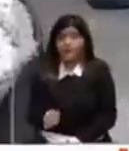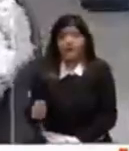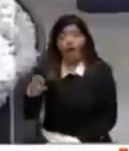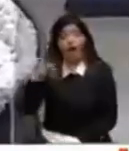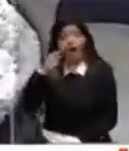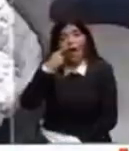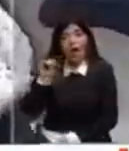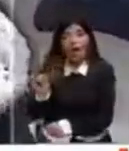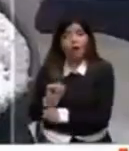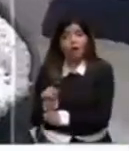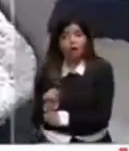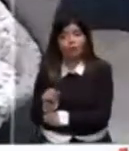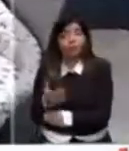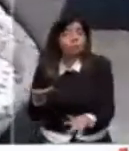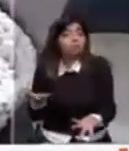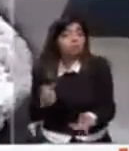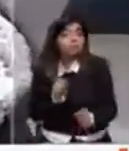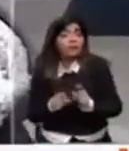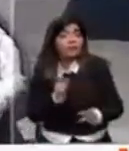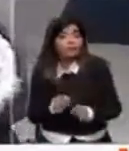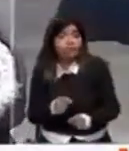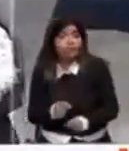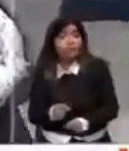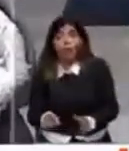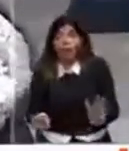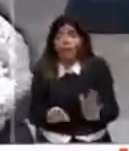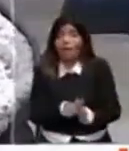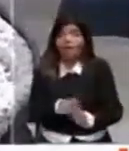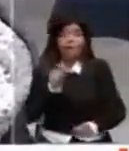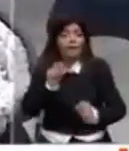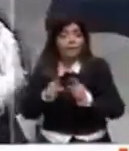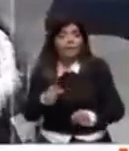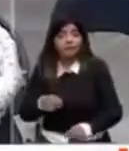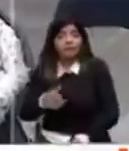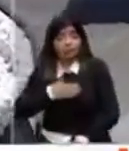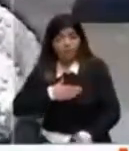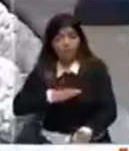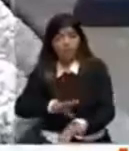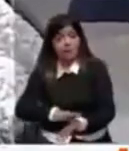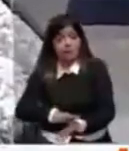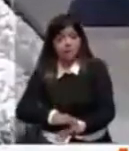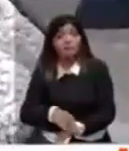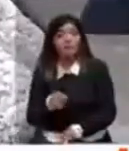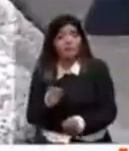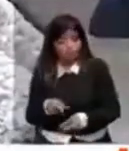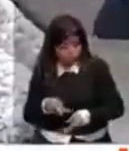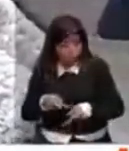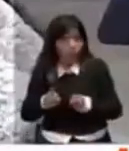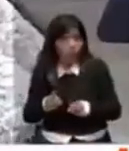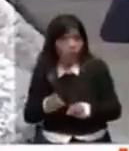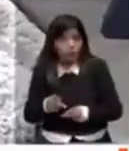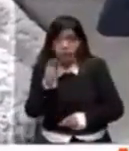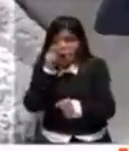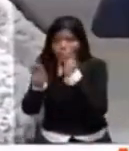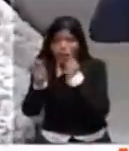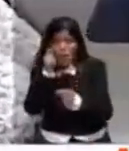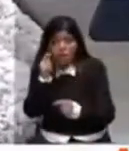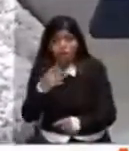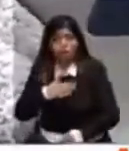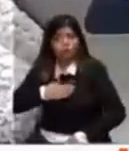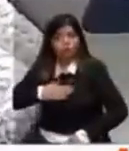arma también y se defendió. Y la legítima defensa, por lo menos en mi país, procede en esos casos cuando hay un peligro actual